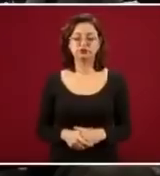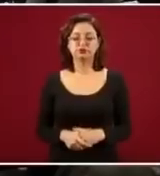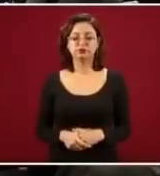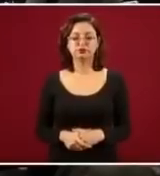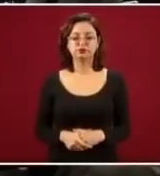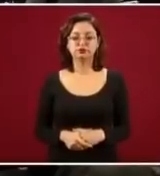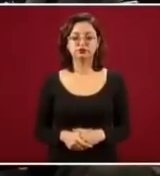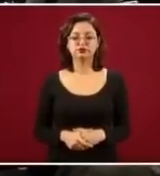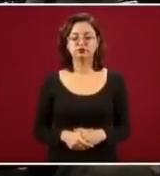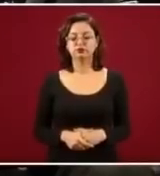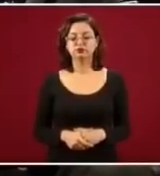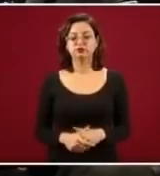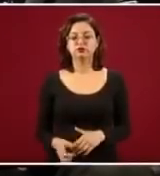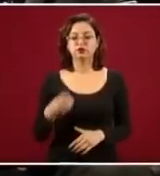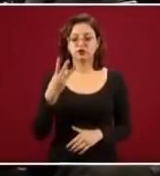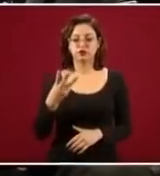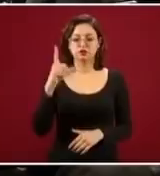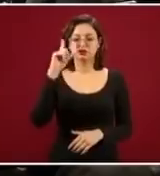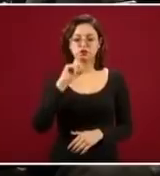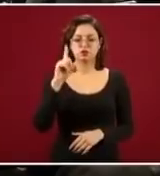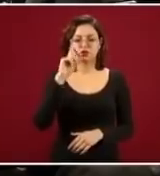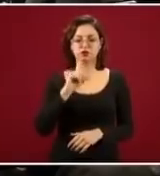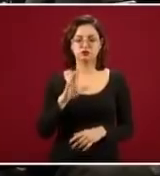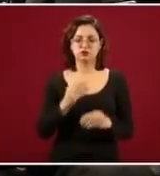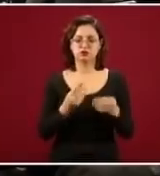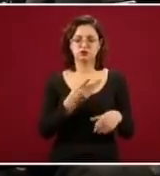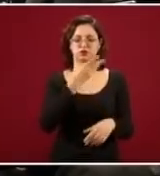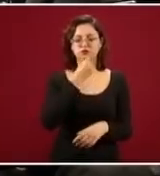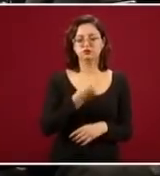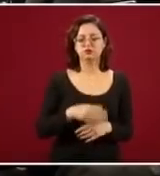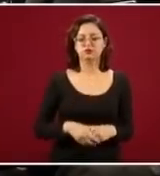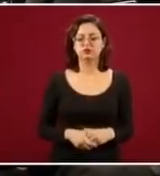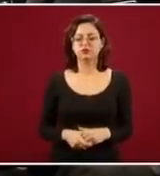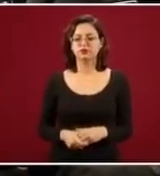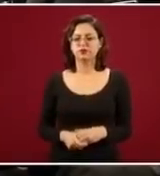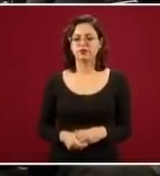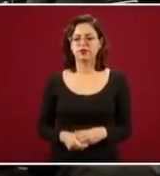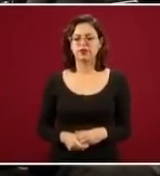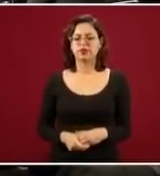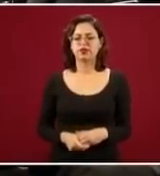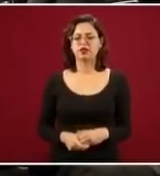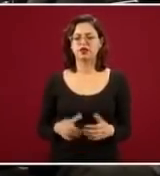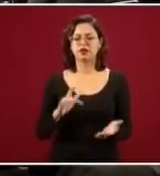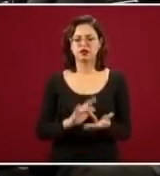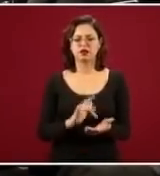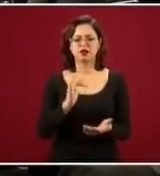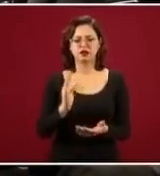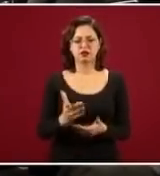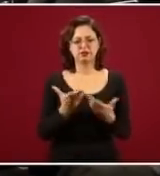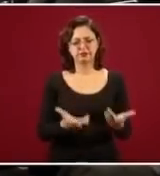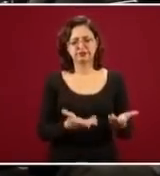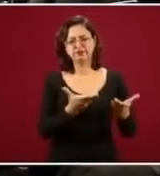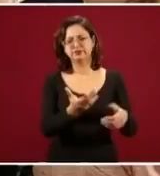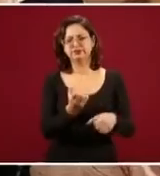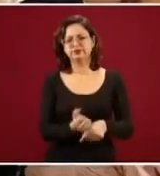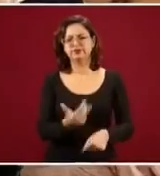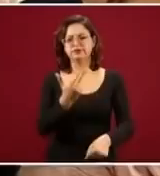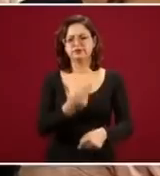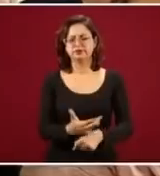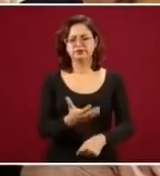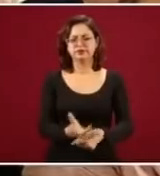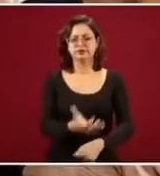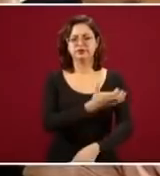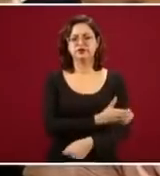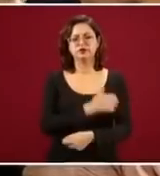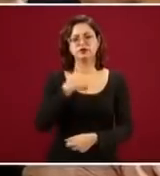Y además tres mujeres, porque ya. Presidente, buenos días, funcionarios que le acompañan. Presidente, yo le quiero hacer dos preguntas. Un tema